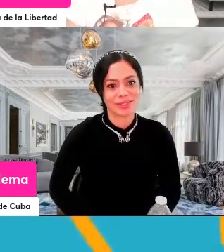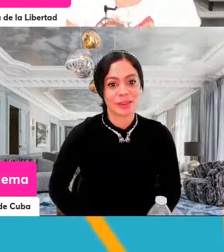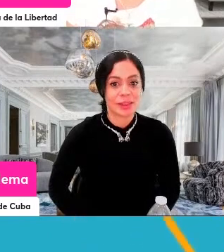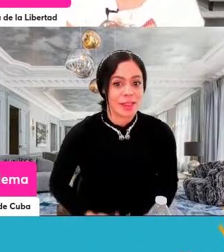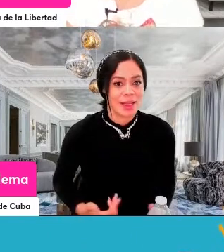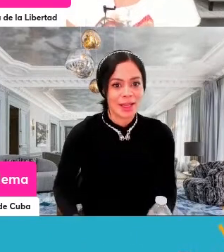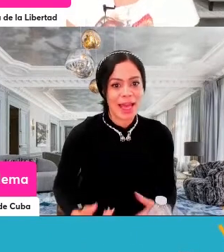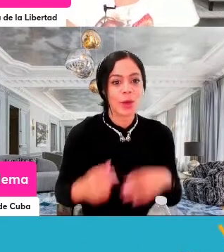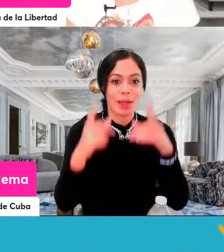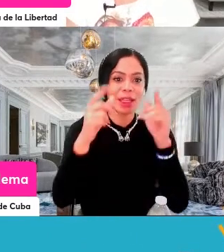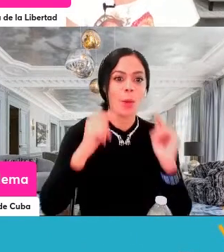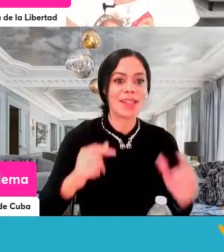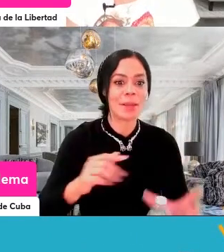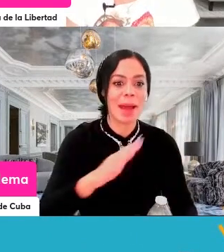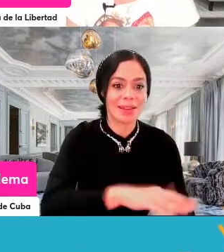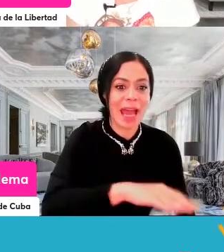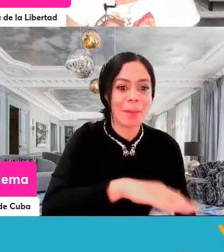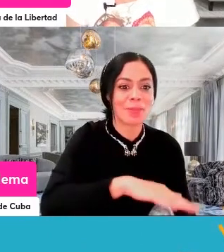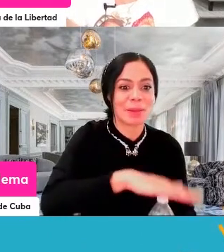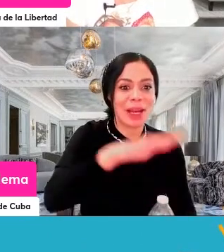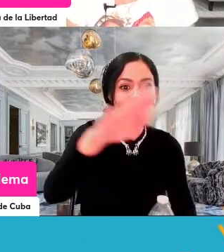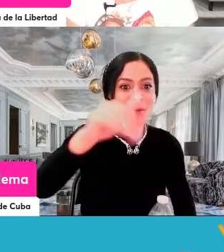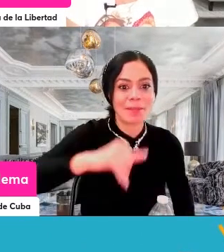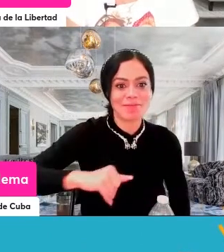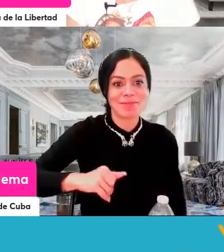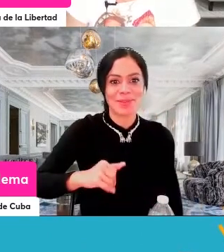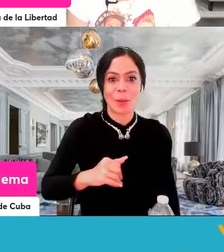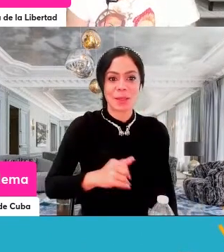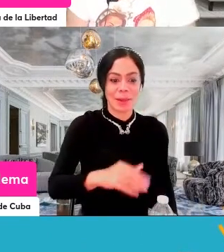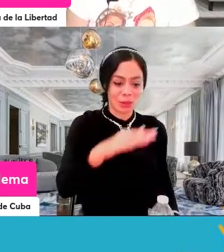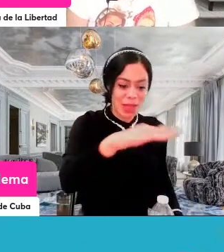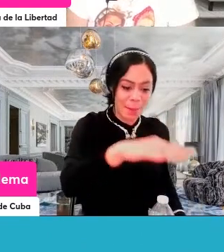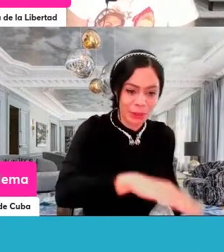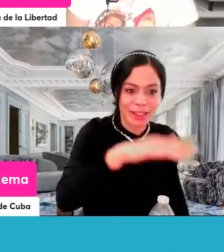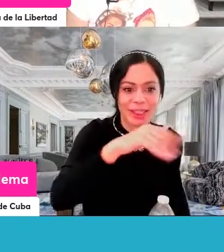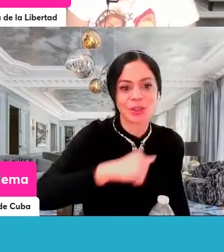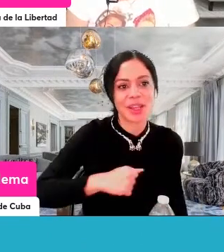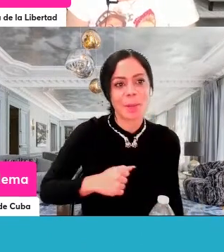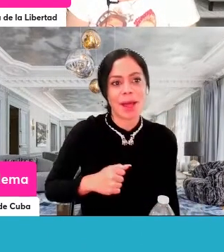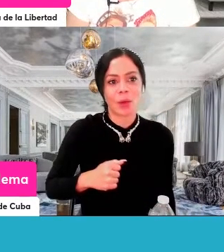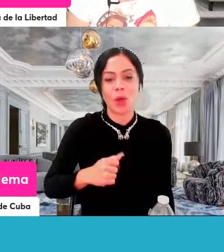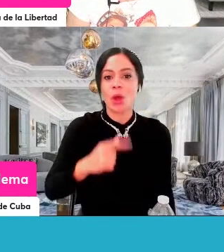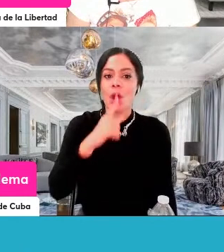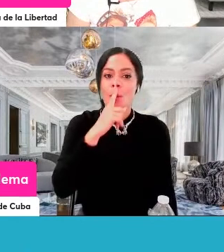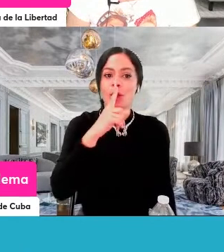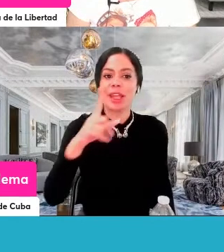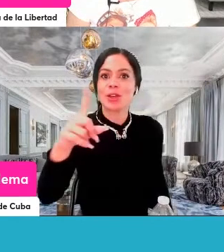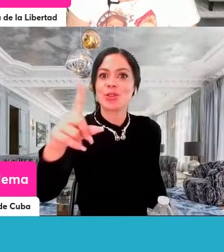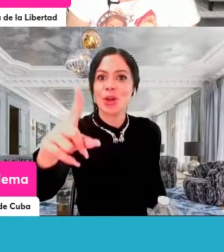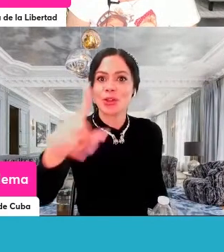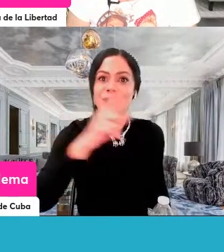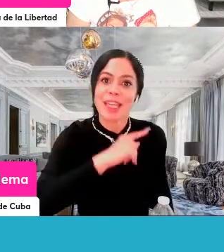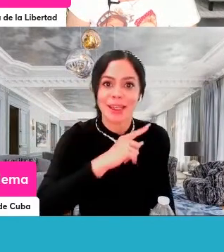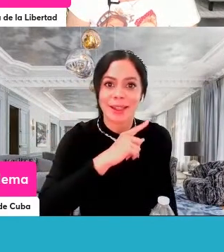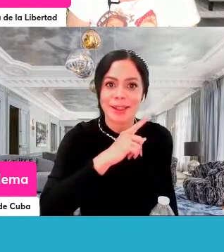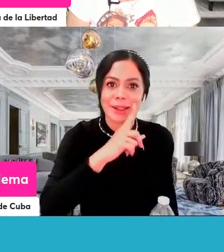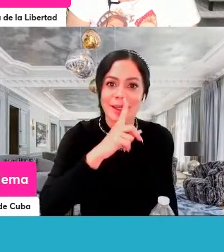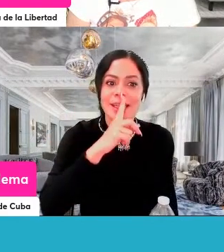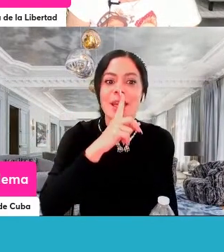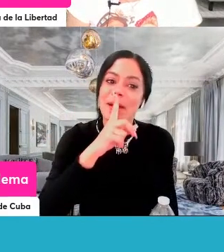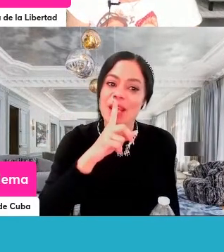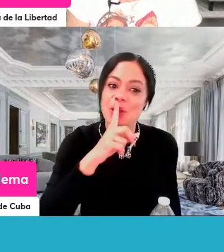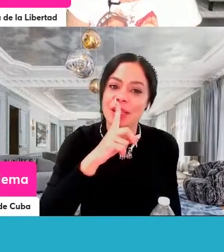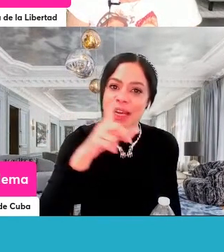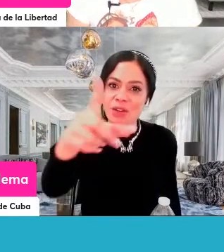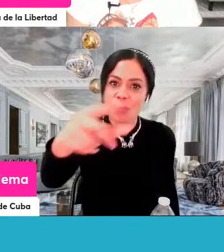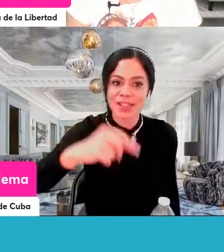la mercancía a la gente. Claro, y te voy a decir más, mira lo que vi, te voy a decir más, ¿tú sabes por qué está haciendo ese llamado? Porque ellos no tienen